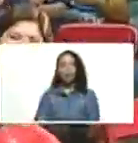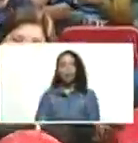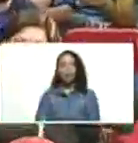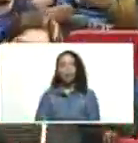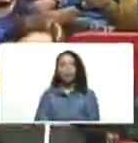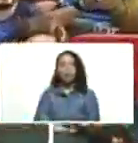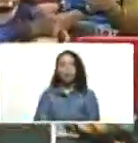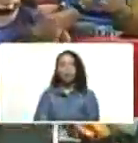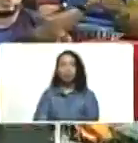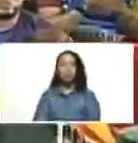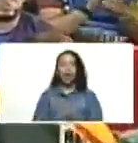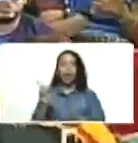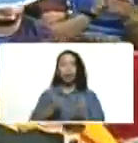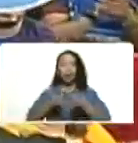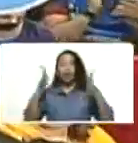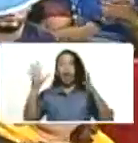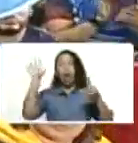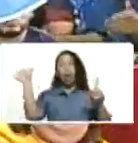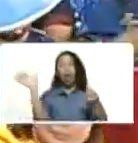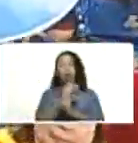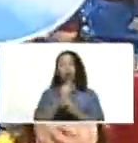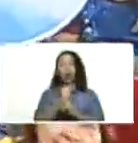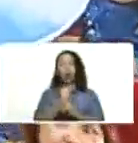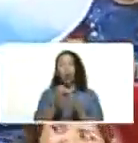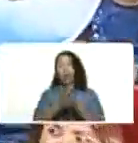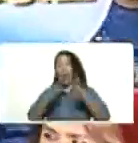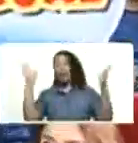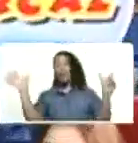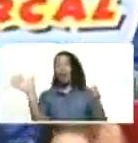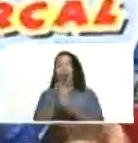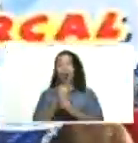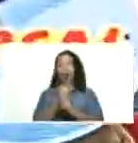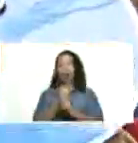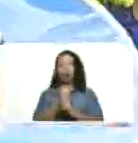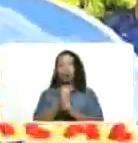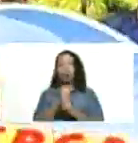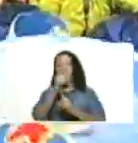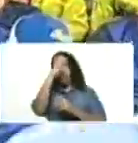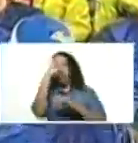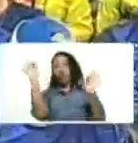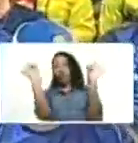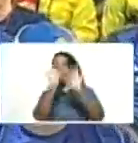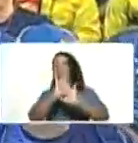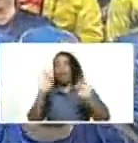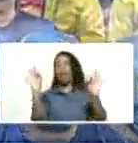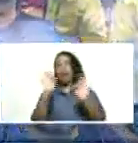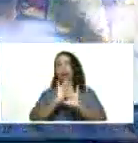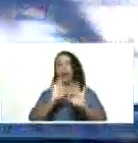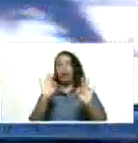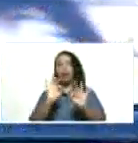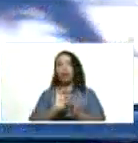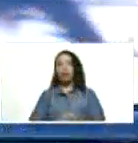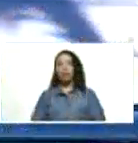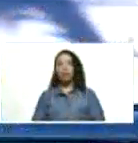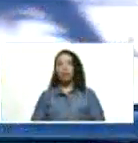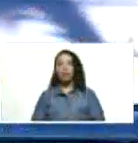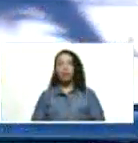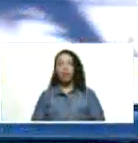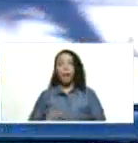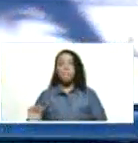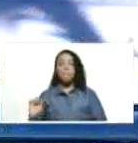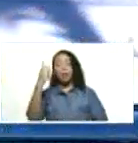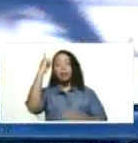Es un gran logro, es un gran logro, sin lugar a dudas. de la primera